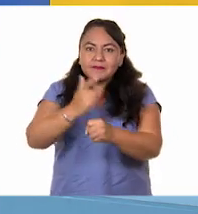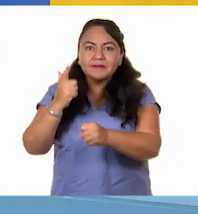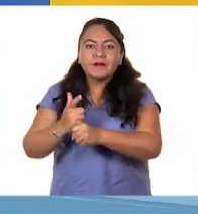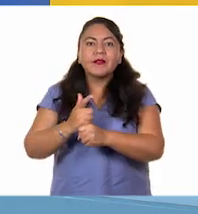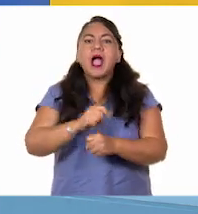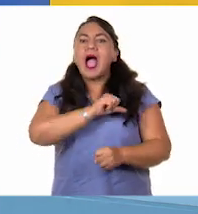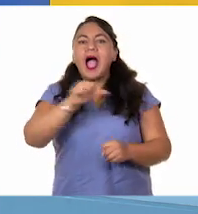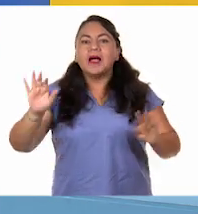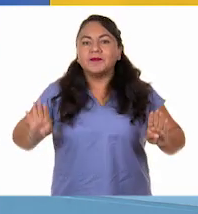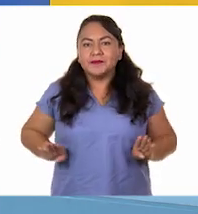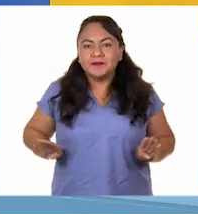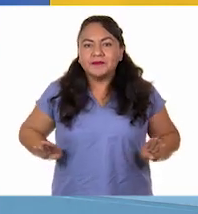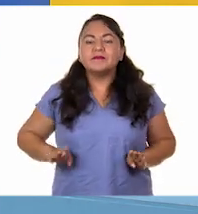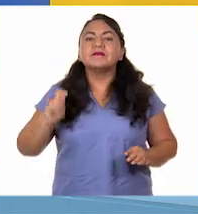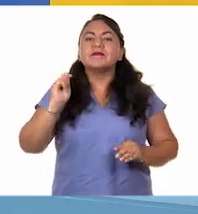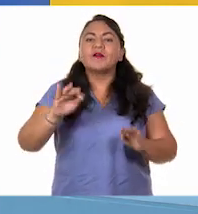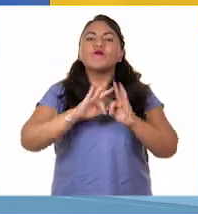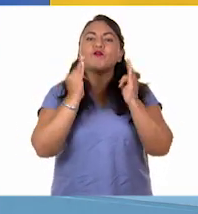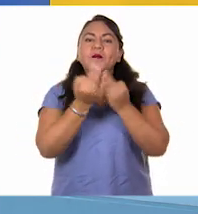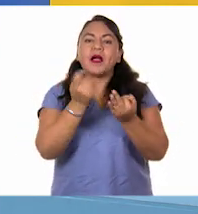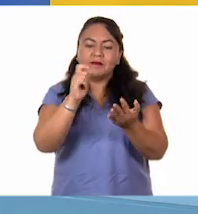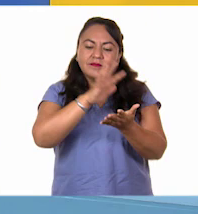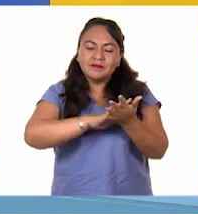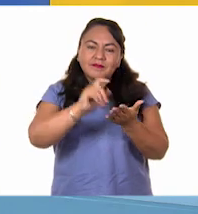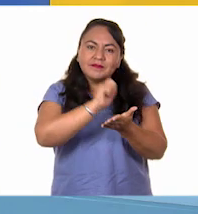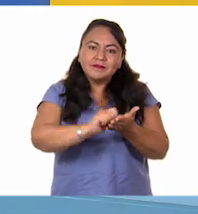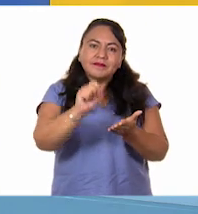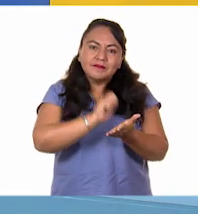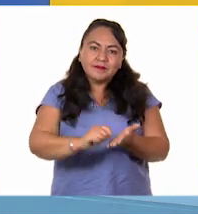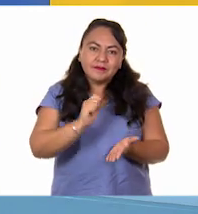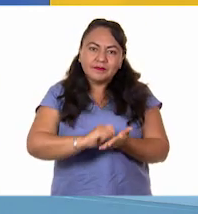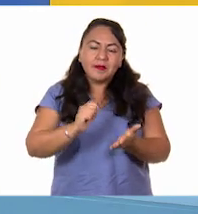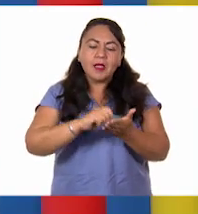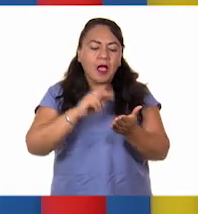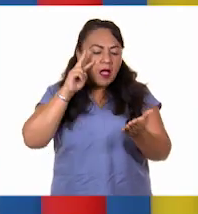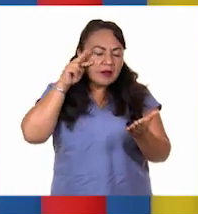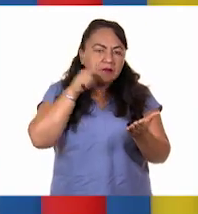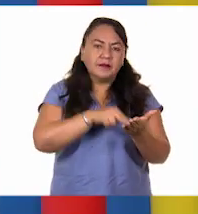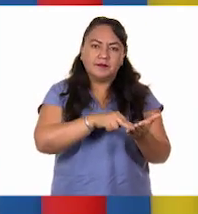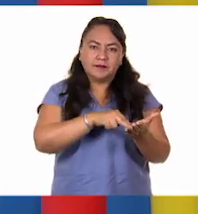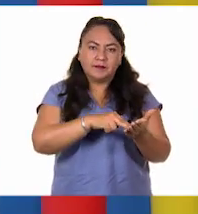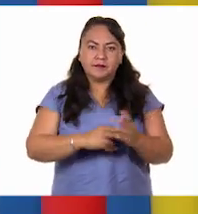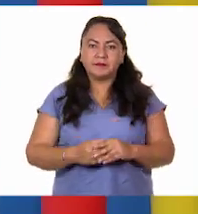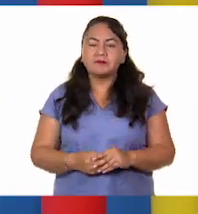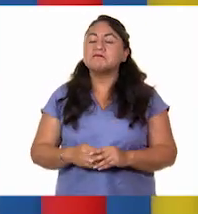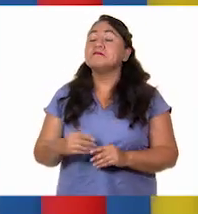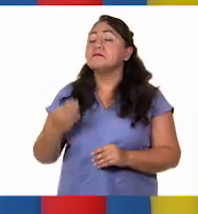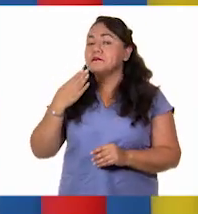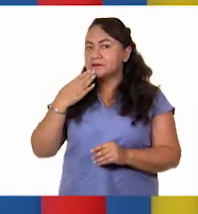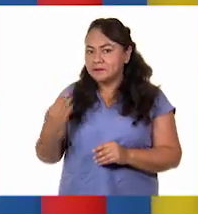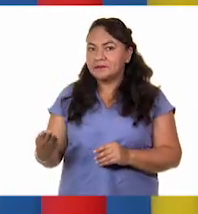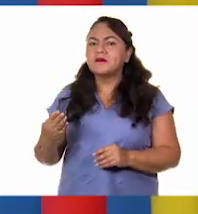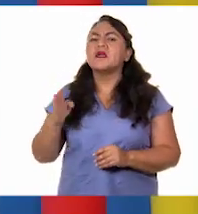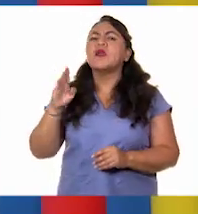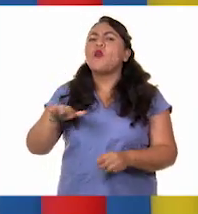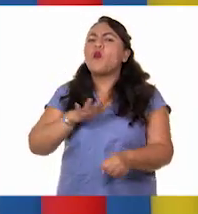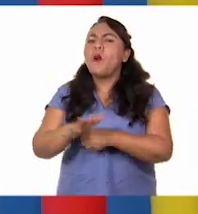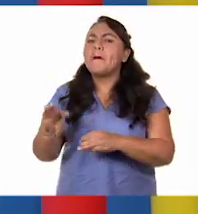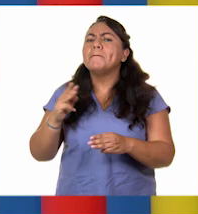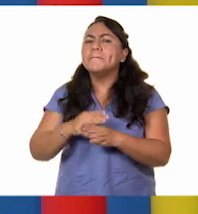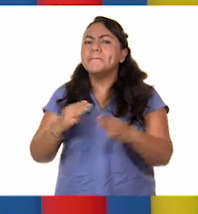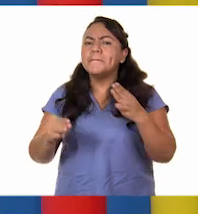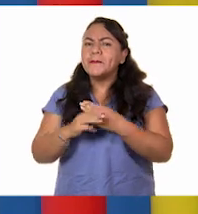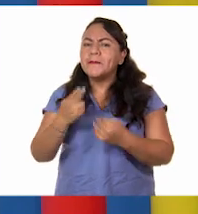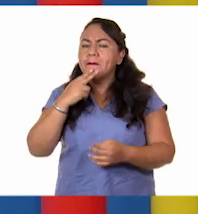nota de los aspectos del lenguaje escrito en lo que centramos la atención. Muy bien. ¿Y qué materiales van a necesitar